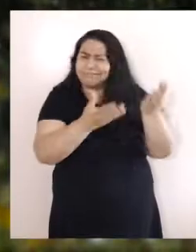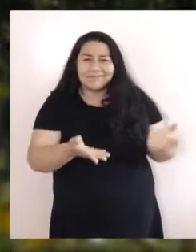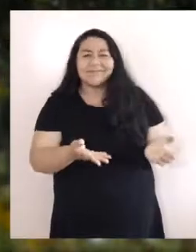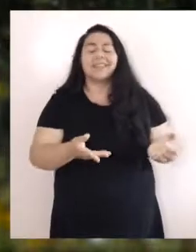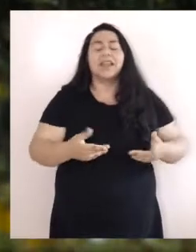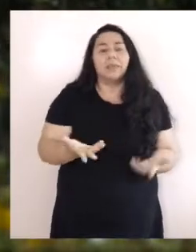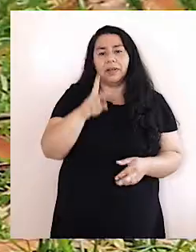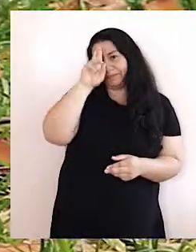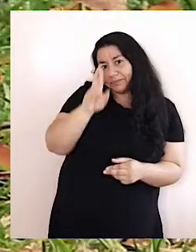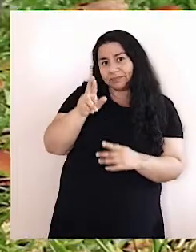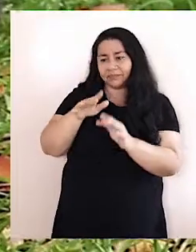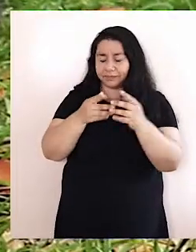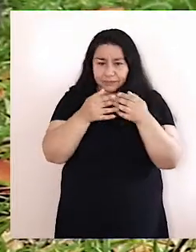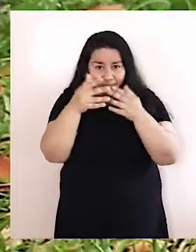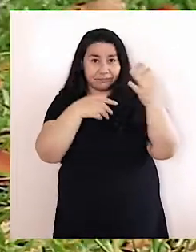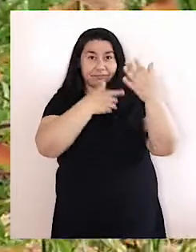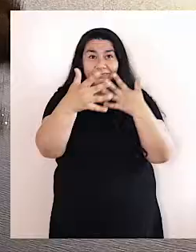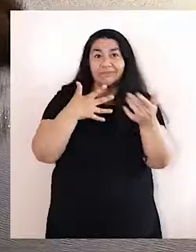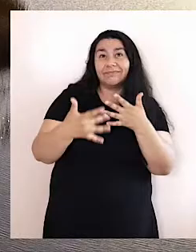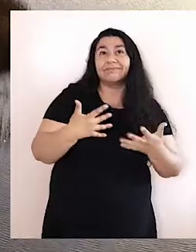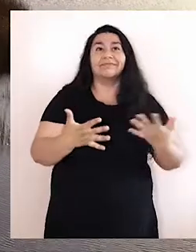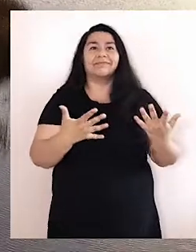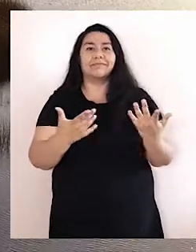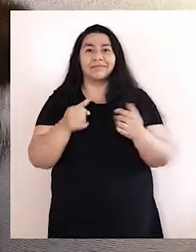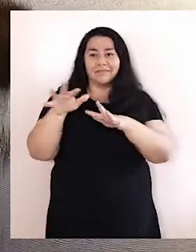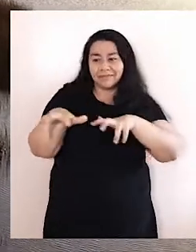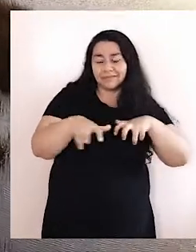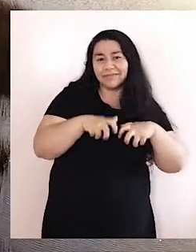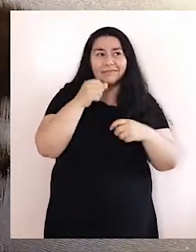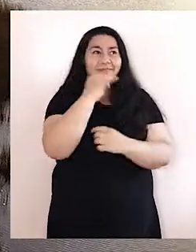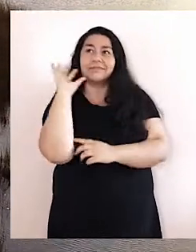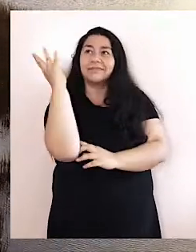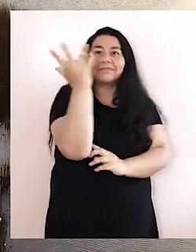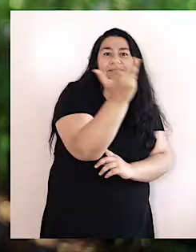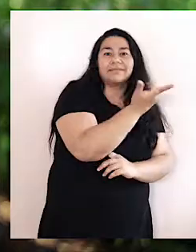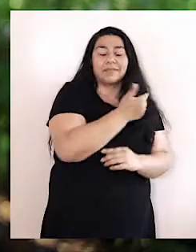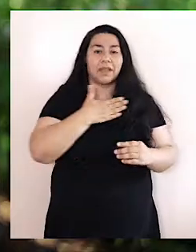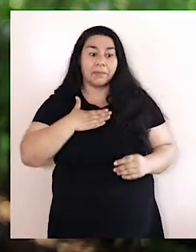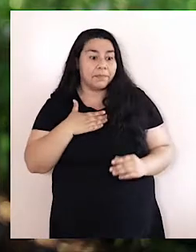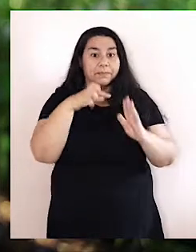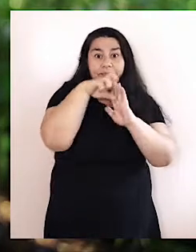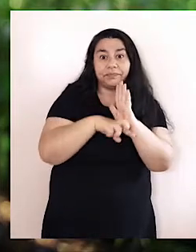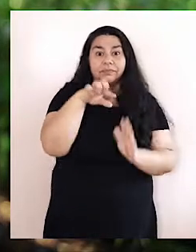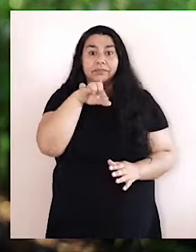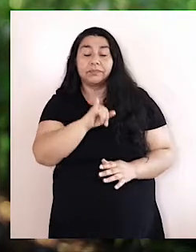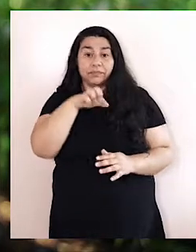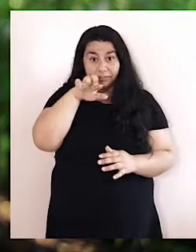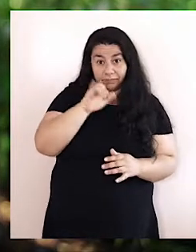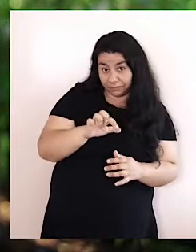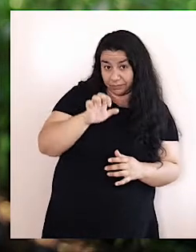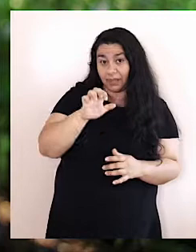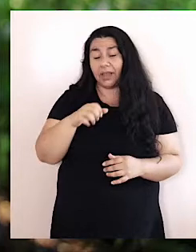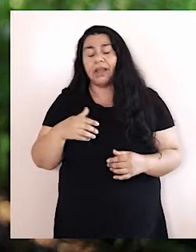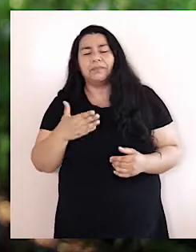El respeto a la naturaleza, el respeto a los animales, el respeto al medio ambiente. A mí el proyecto PIPE me entregó una herramienta